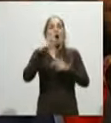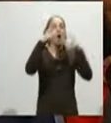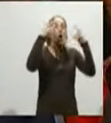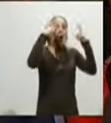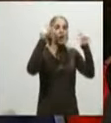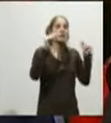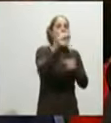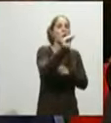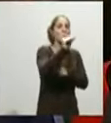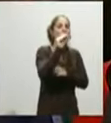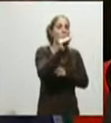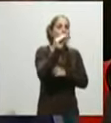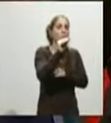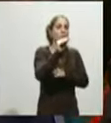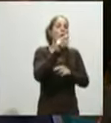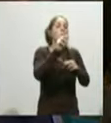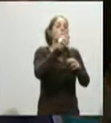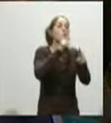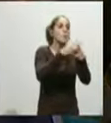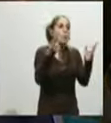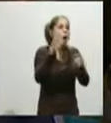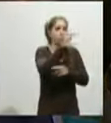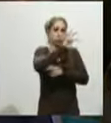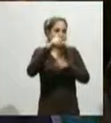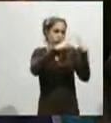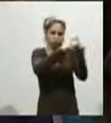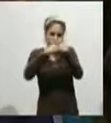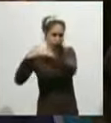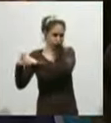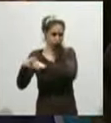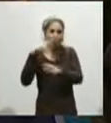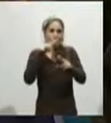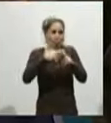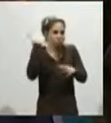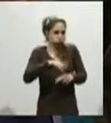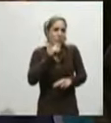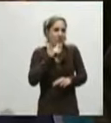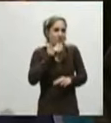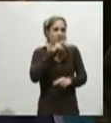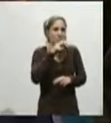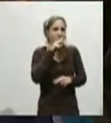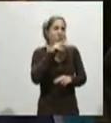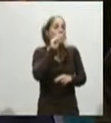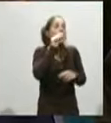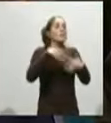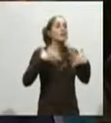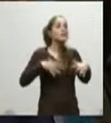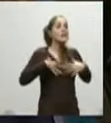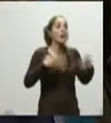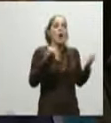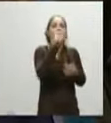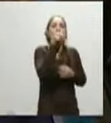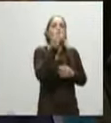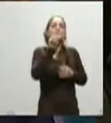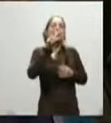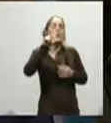me llamo Han van der Droe o algo así. Un nombre jungo. Y dice, ¿cuál es su fantasía? Dice, flor de tulipán. Y cogió el